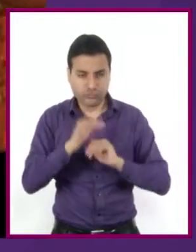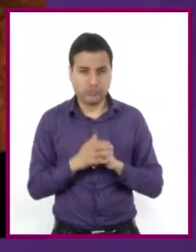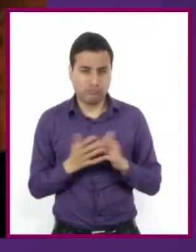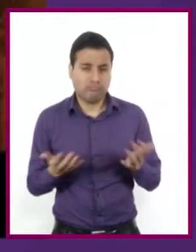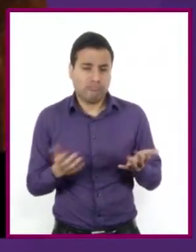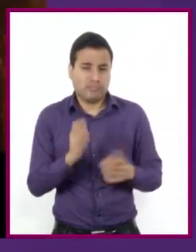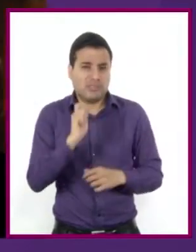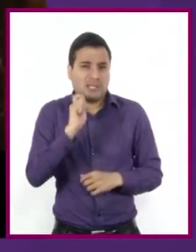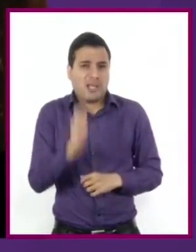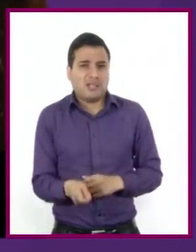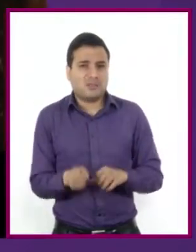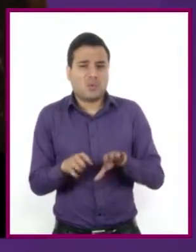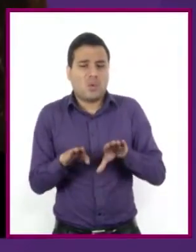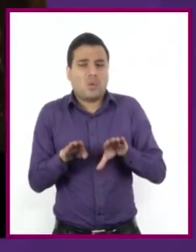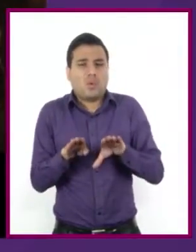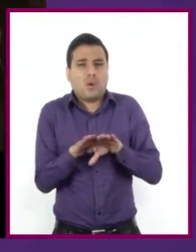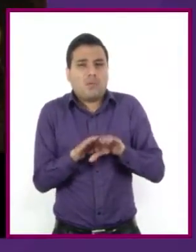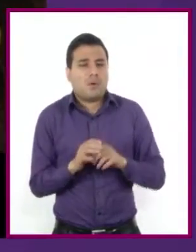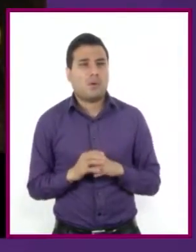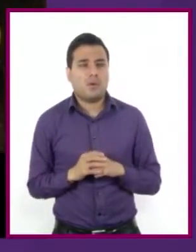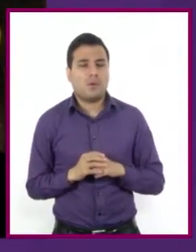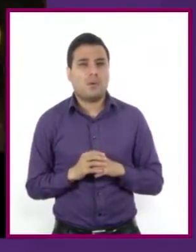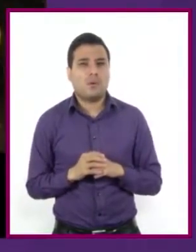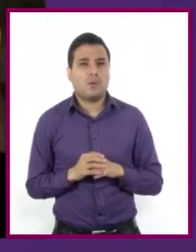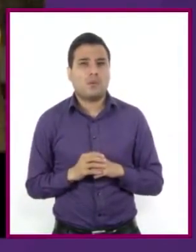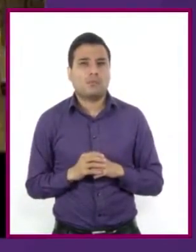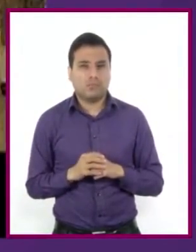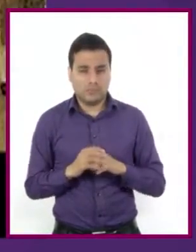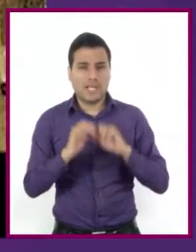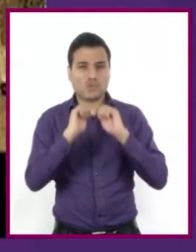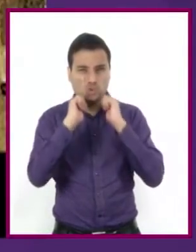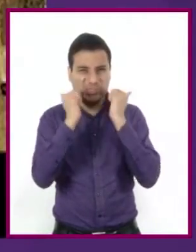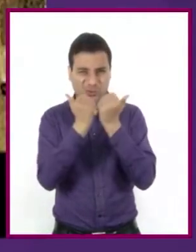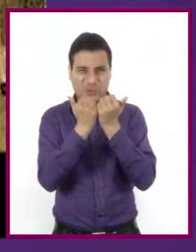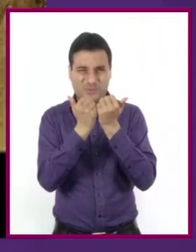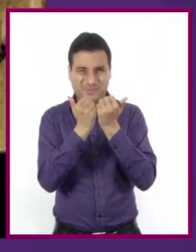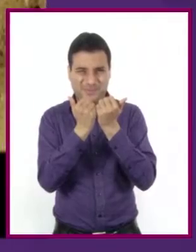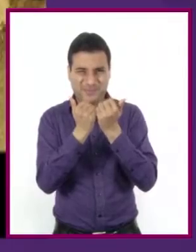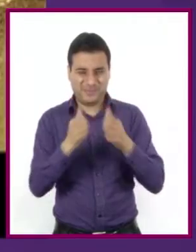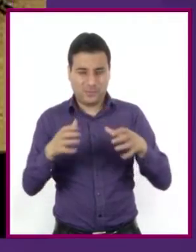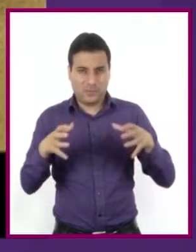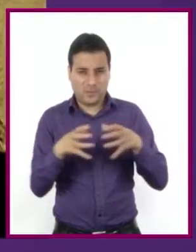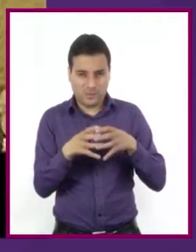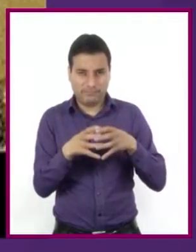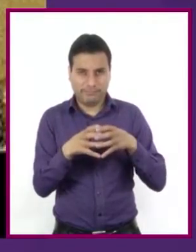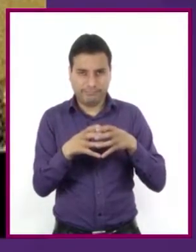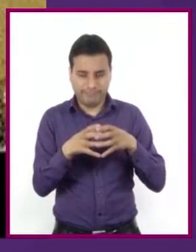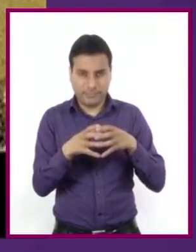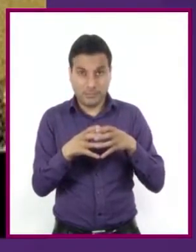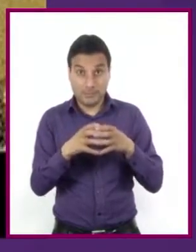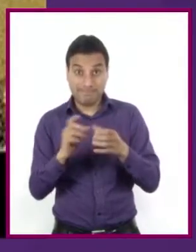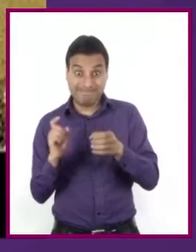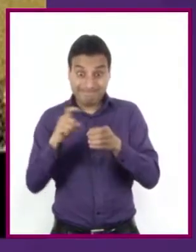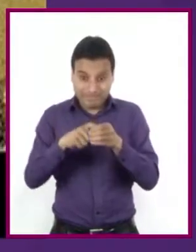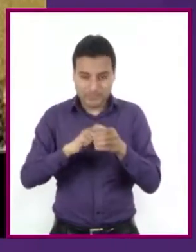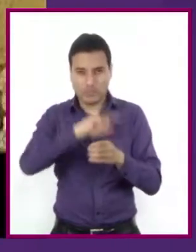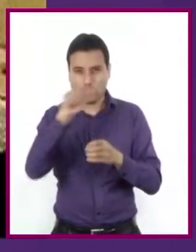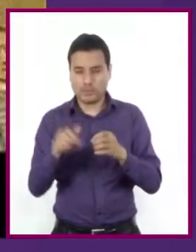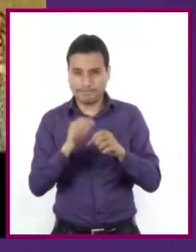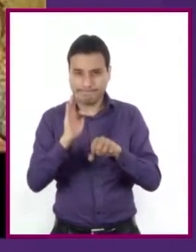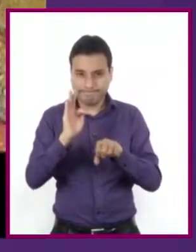era una especie de asociaciones de protección de los individuos